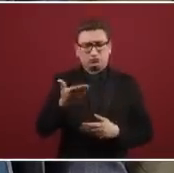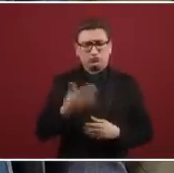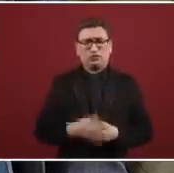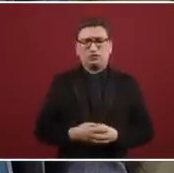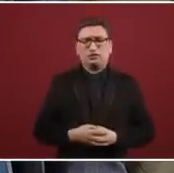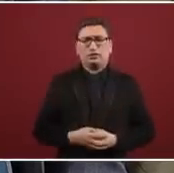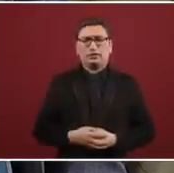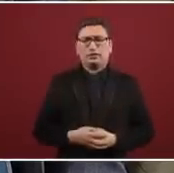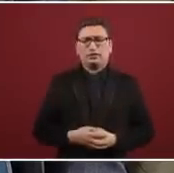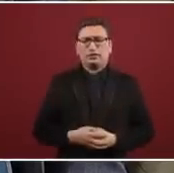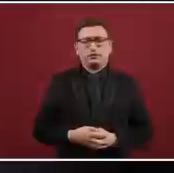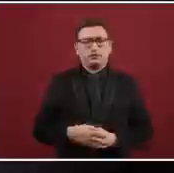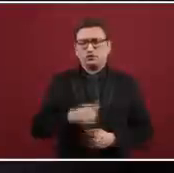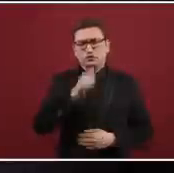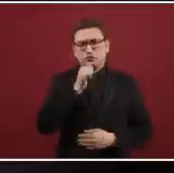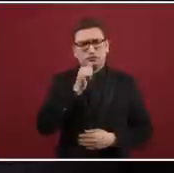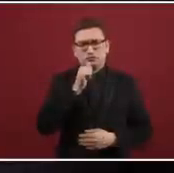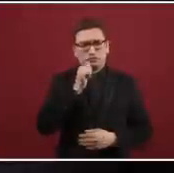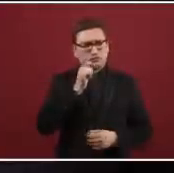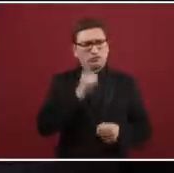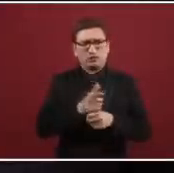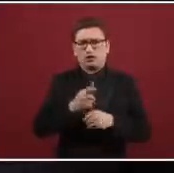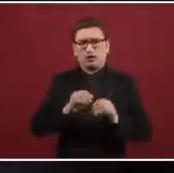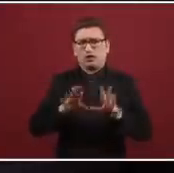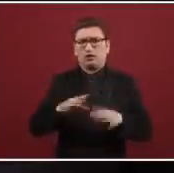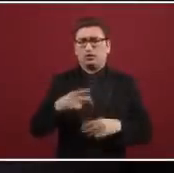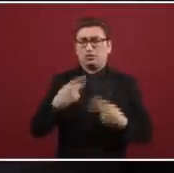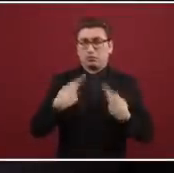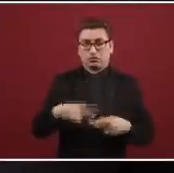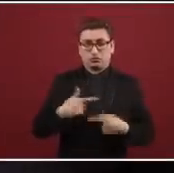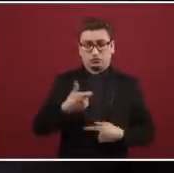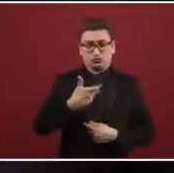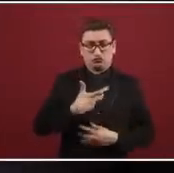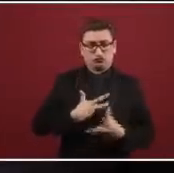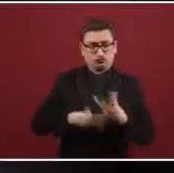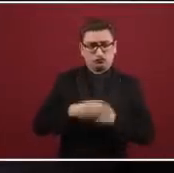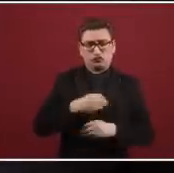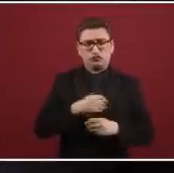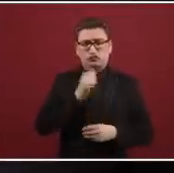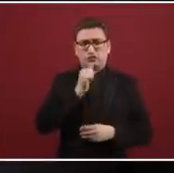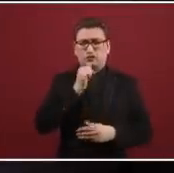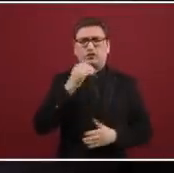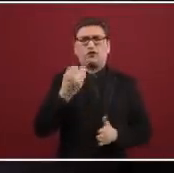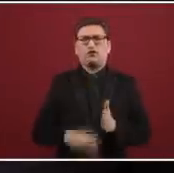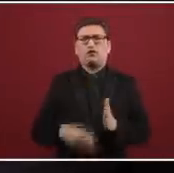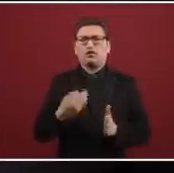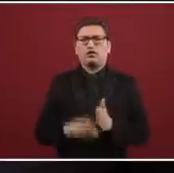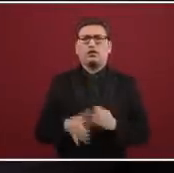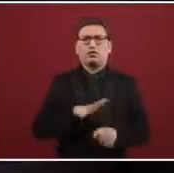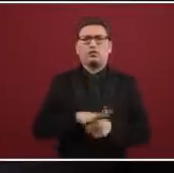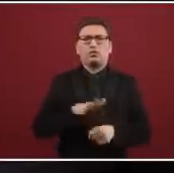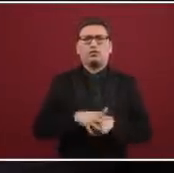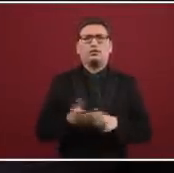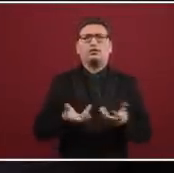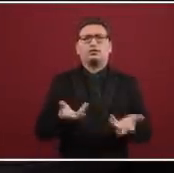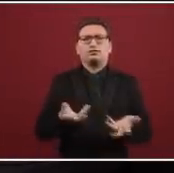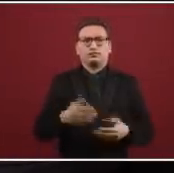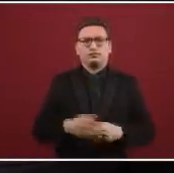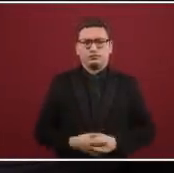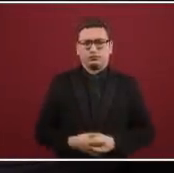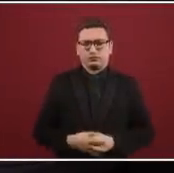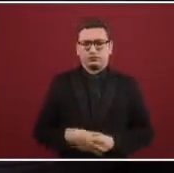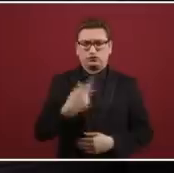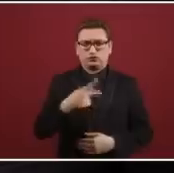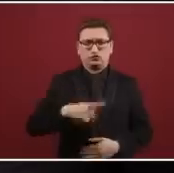no se han reflejado en el bolsillo de la gente? ¿Qué está faltando? ¿Cuál es el campo de acción que tiene su